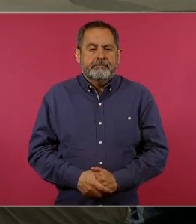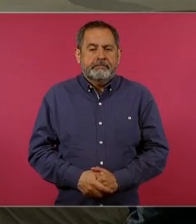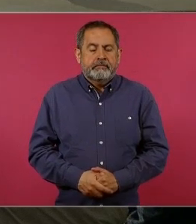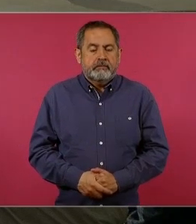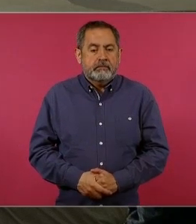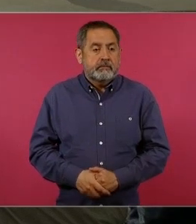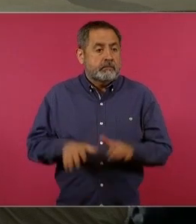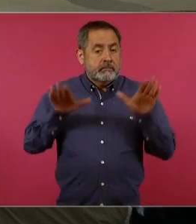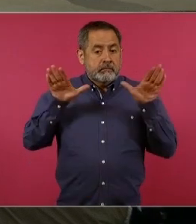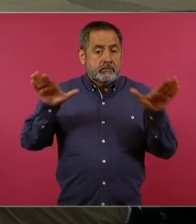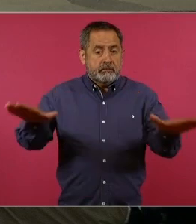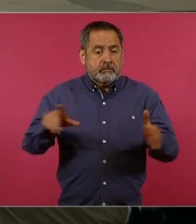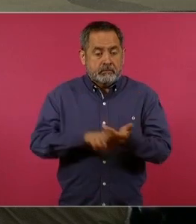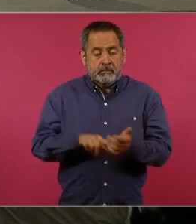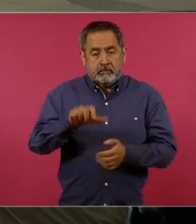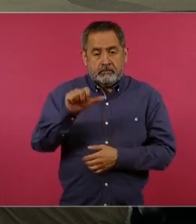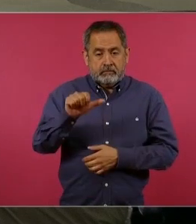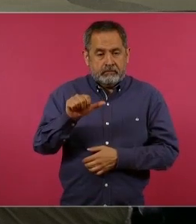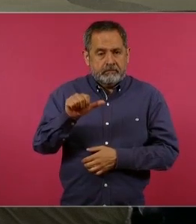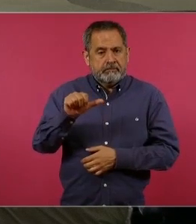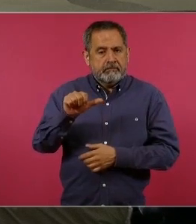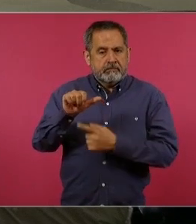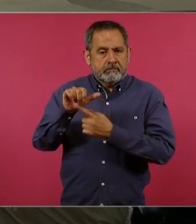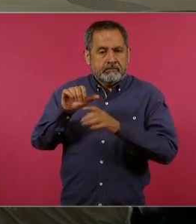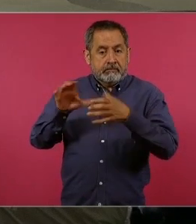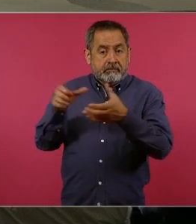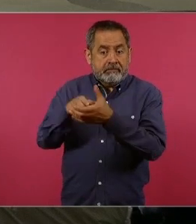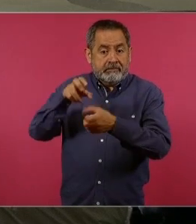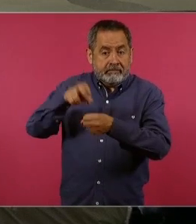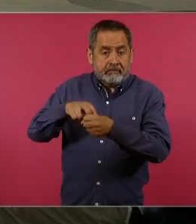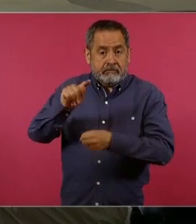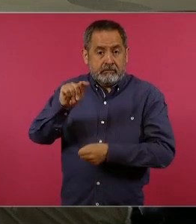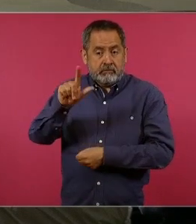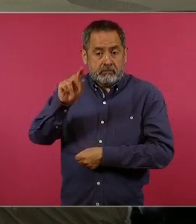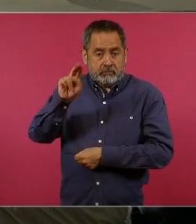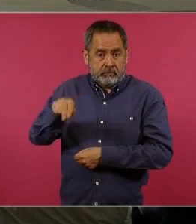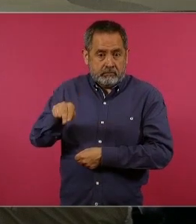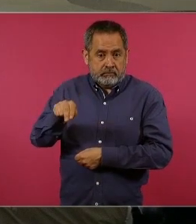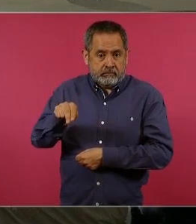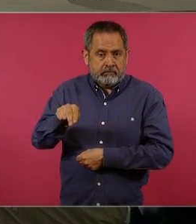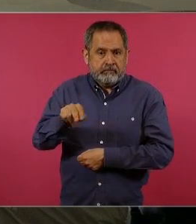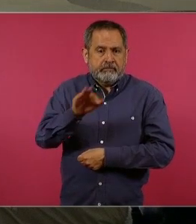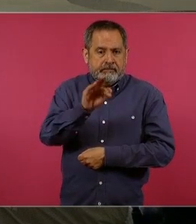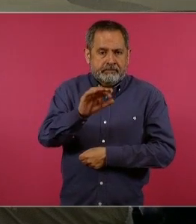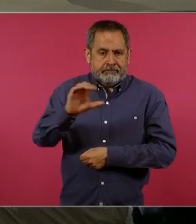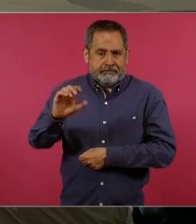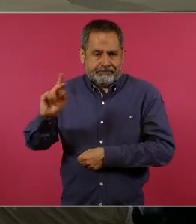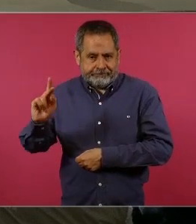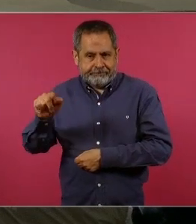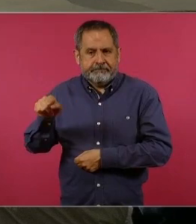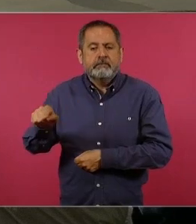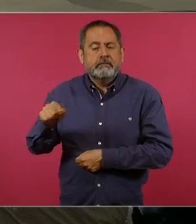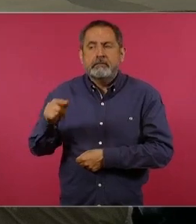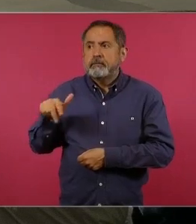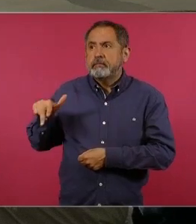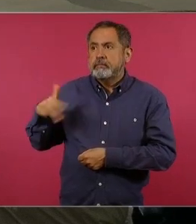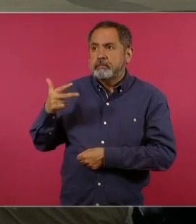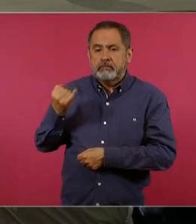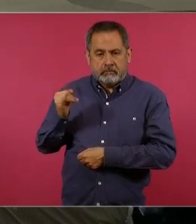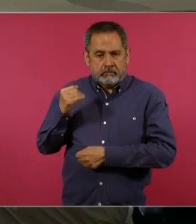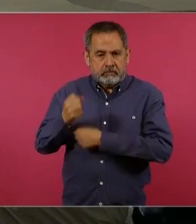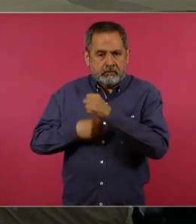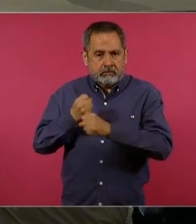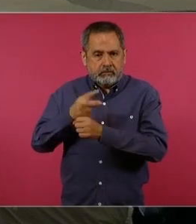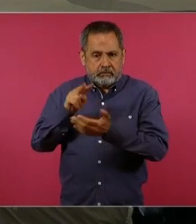El Aeropuerto Internacional Felipe Carrillo Puerto de Tulum inició su construcción el 13 de junio del 2022 y